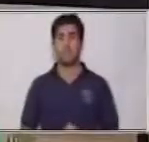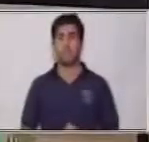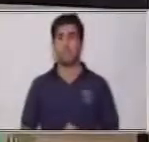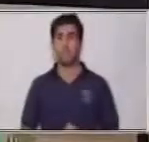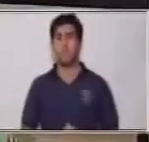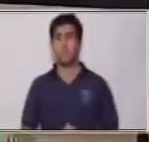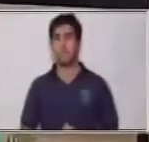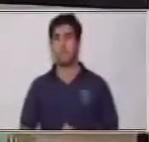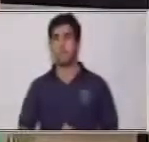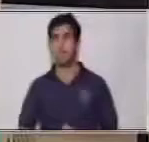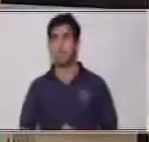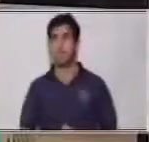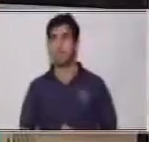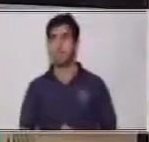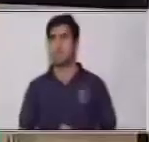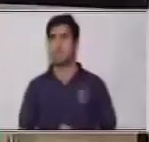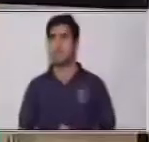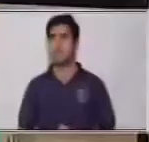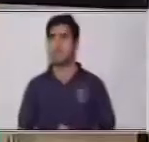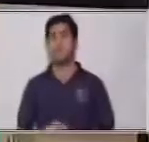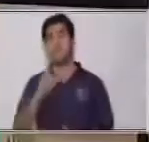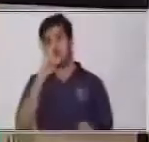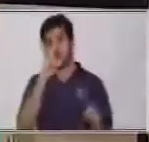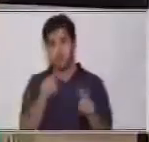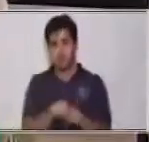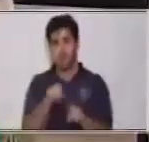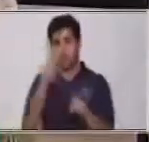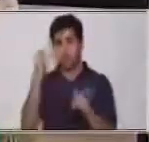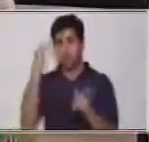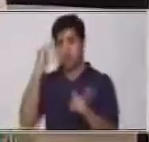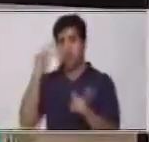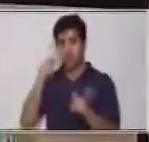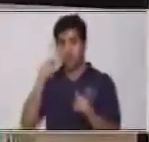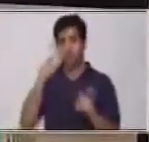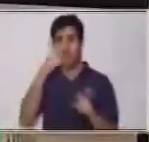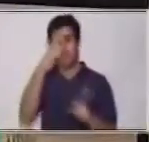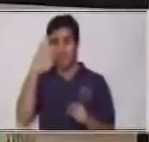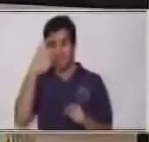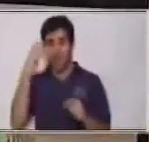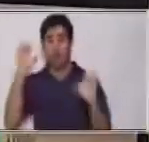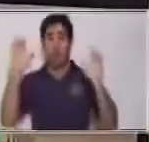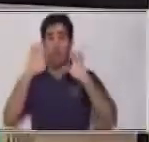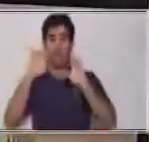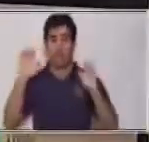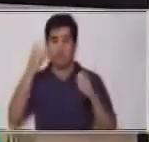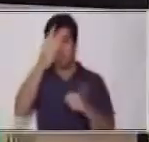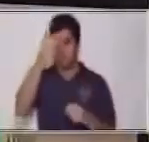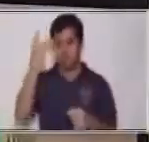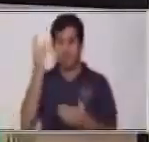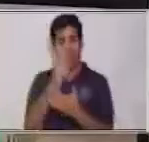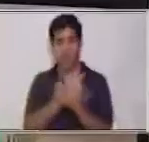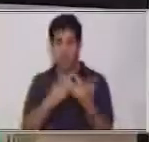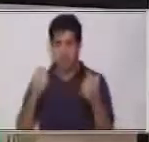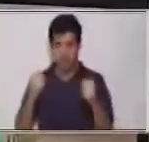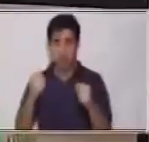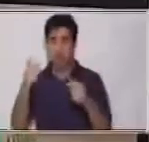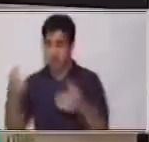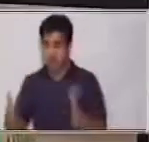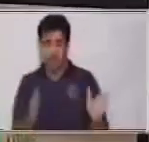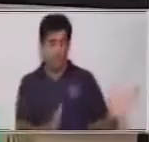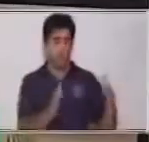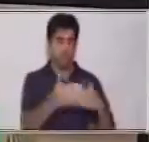Ten presente. Ten presente guardar tus trabajos y ejercicios en tu